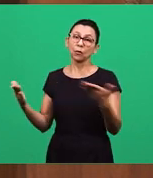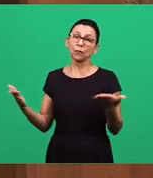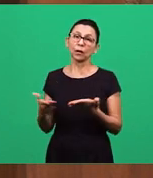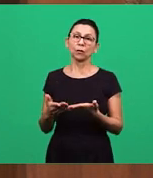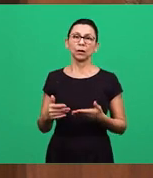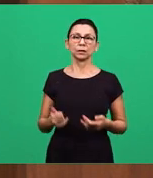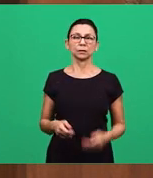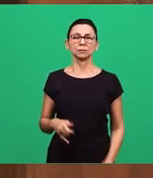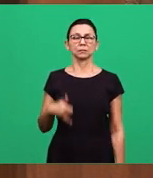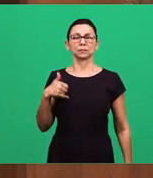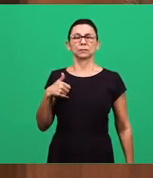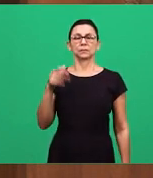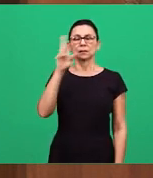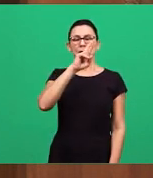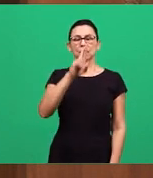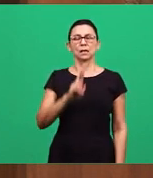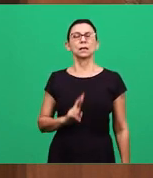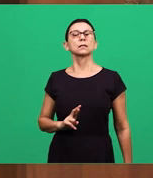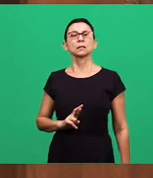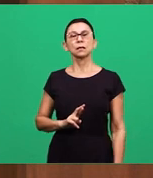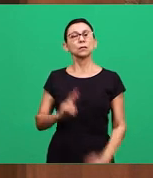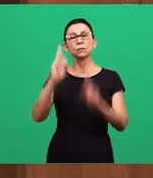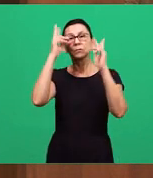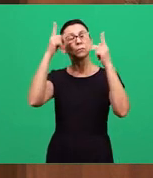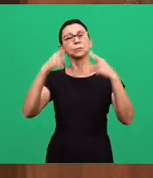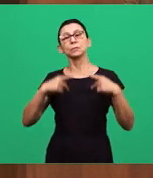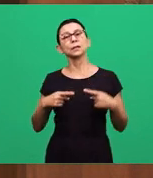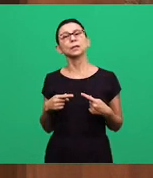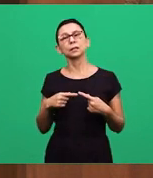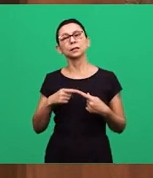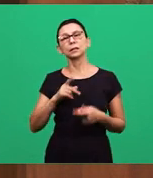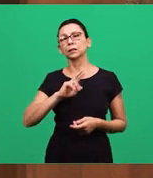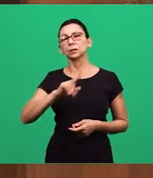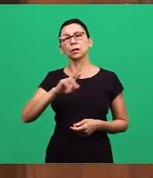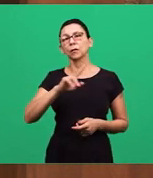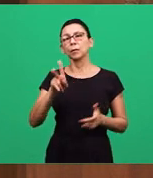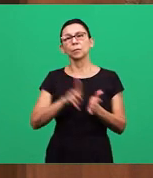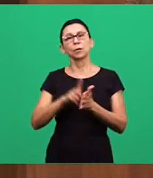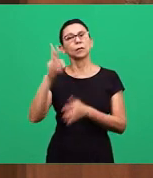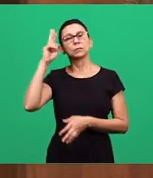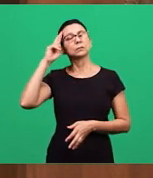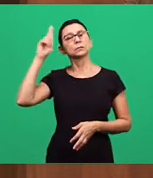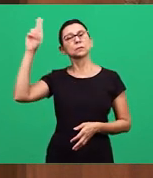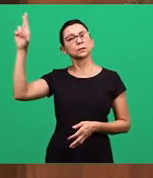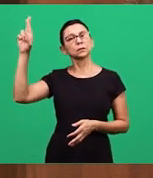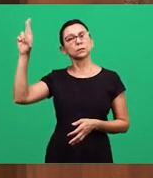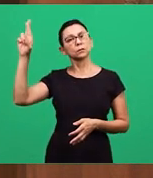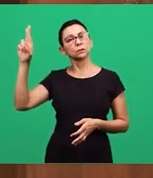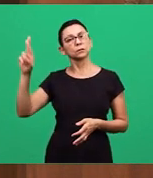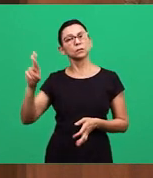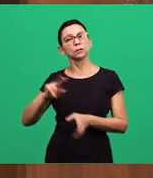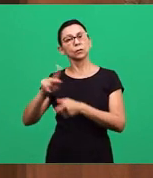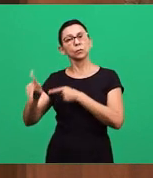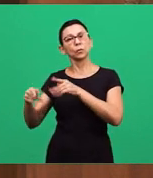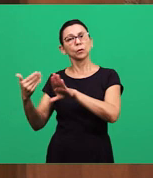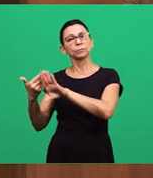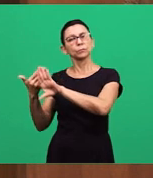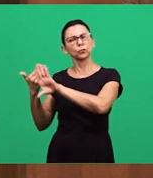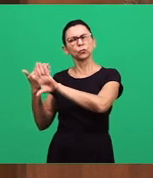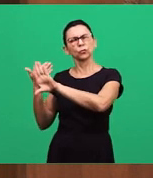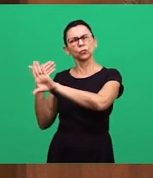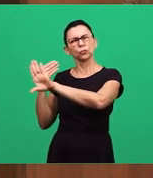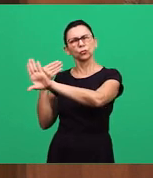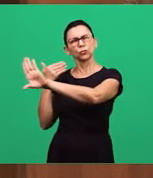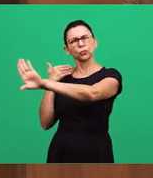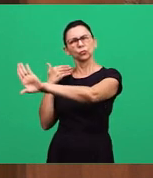hombre, dando oído a aquello que no era de parte del Señor. Y esto hizo con que Israel se apartase